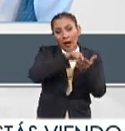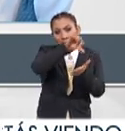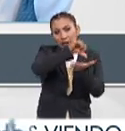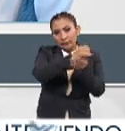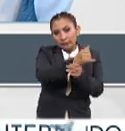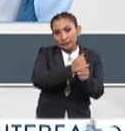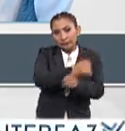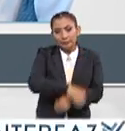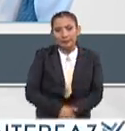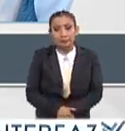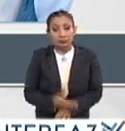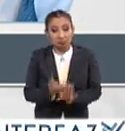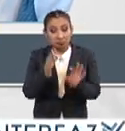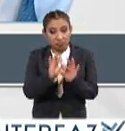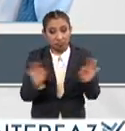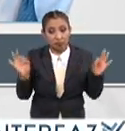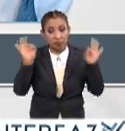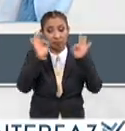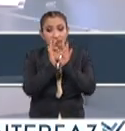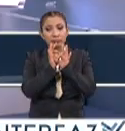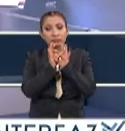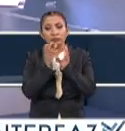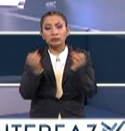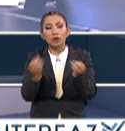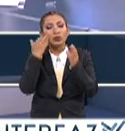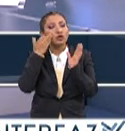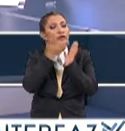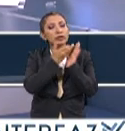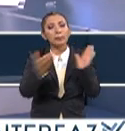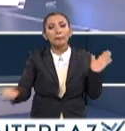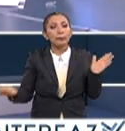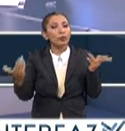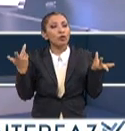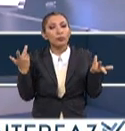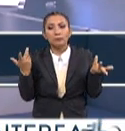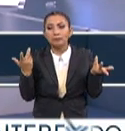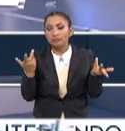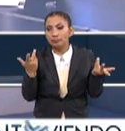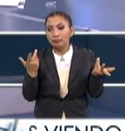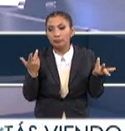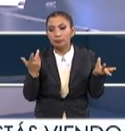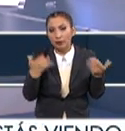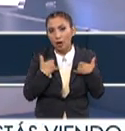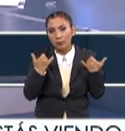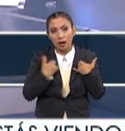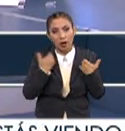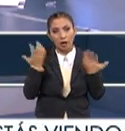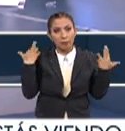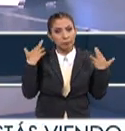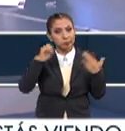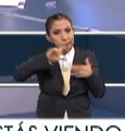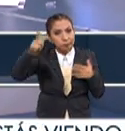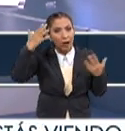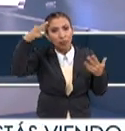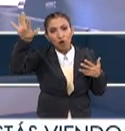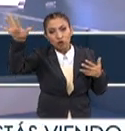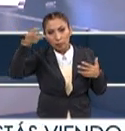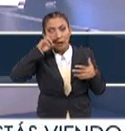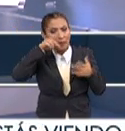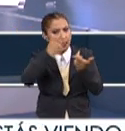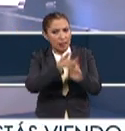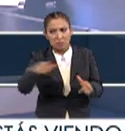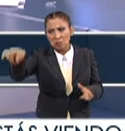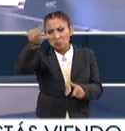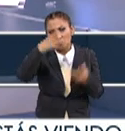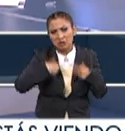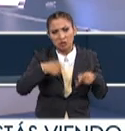investigación. Pues muy importante esto. ¿Cuánto tiempo podría un joven, un profesionista, un adulto, puesto que está abierto para